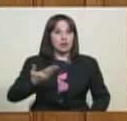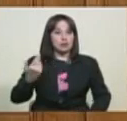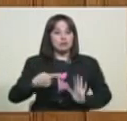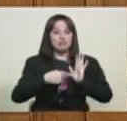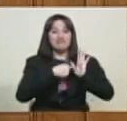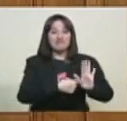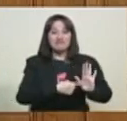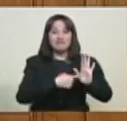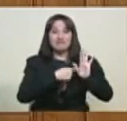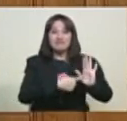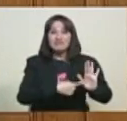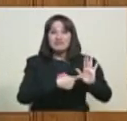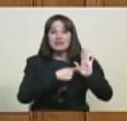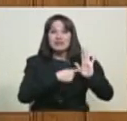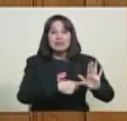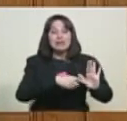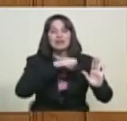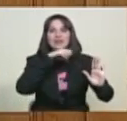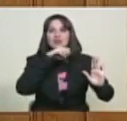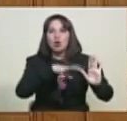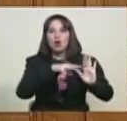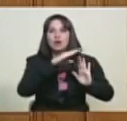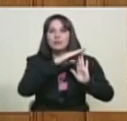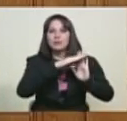marcaron y marcan la historia